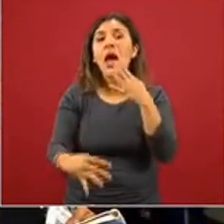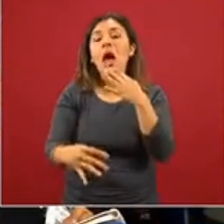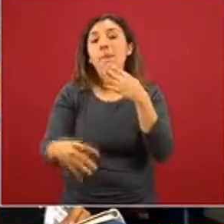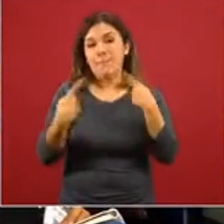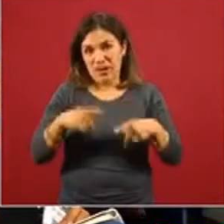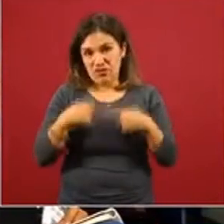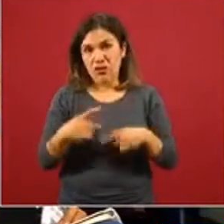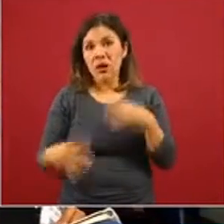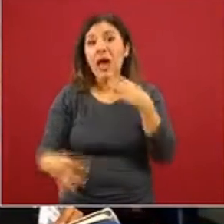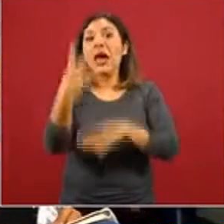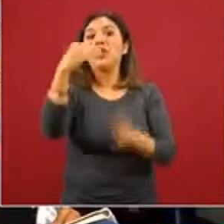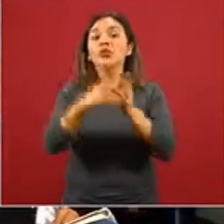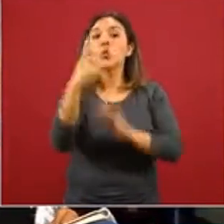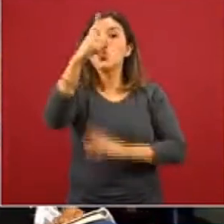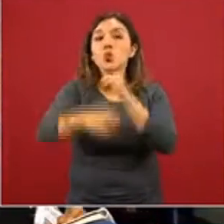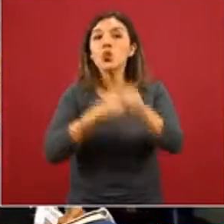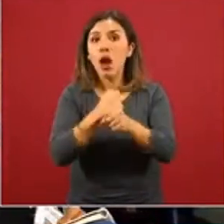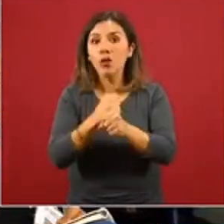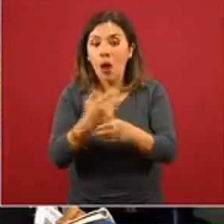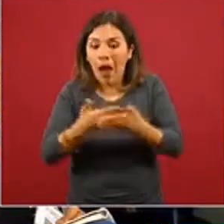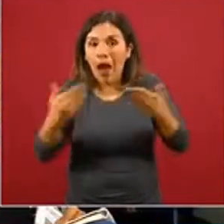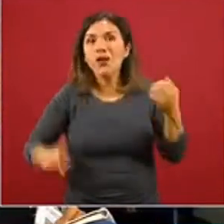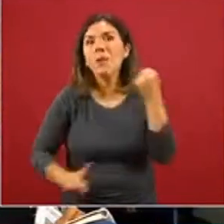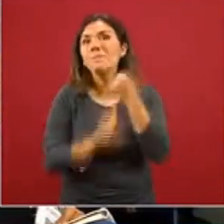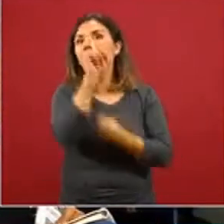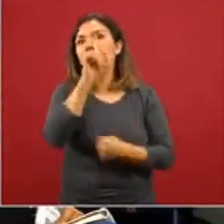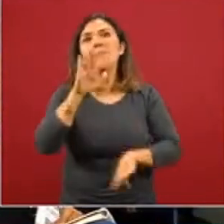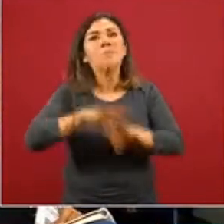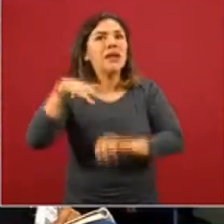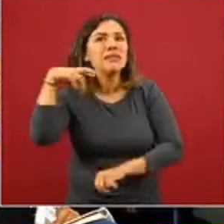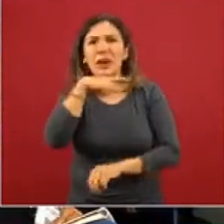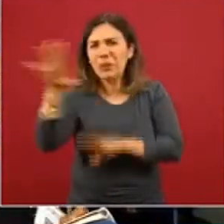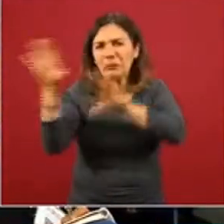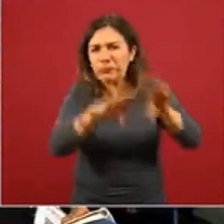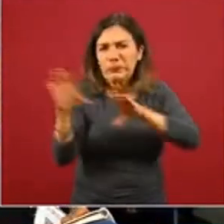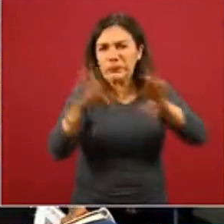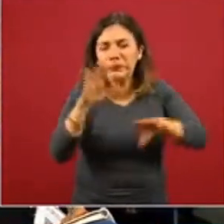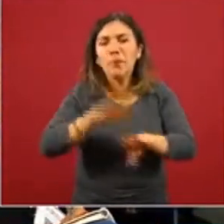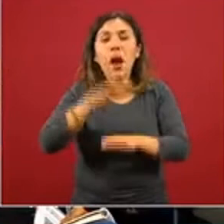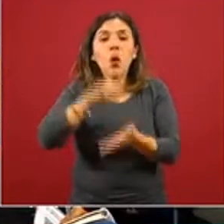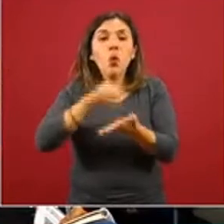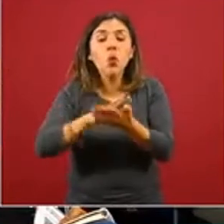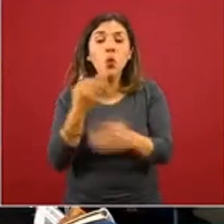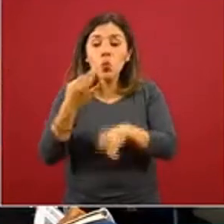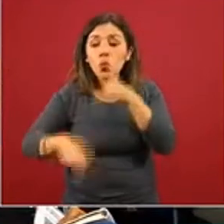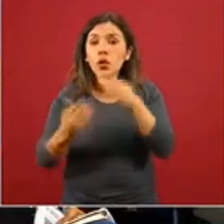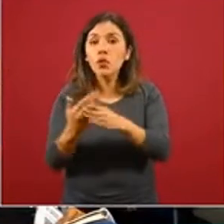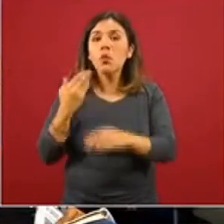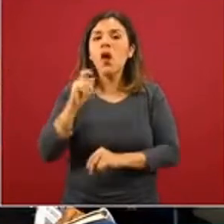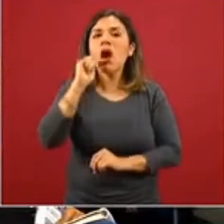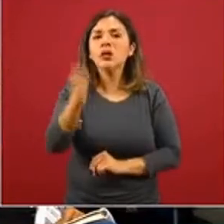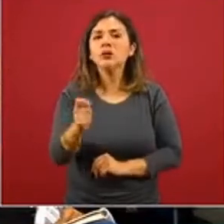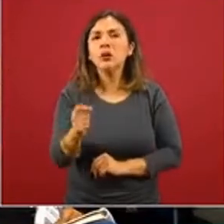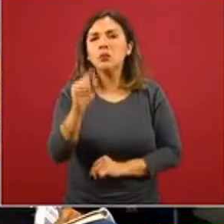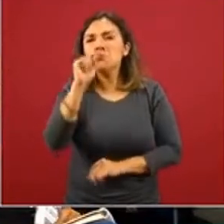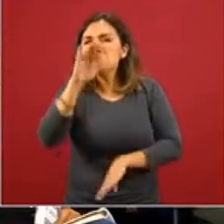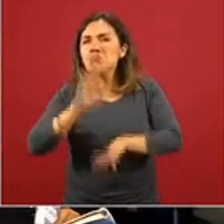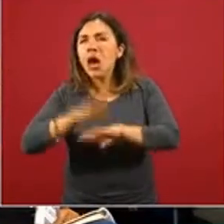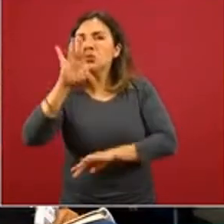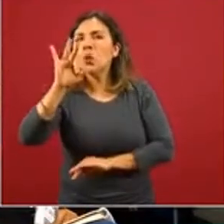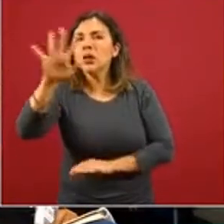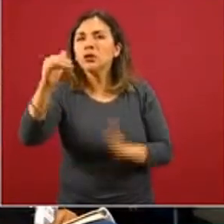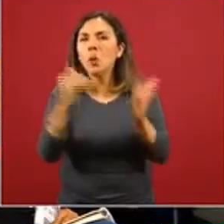Se tuvo que acelerar esta situación por la pandemia. El último registro que nosotros obtuvimos fue de un poco más